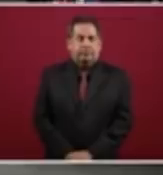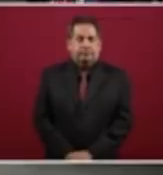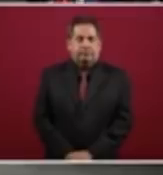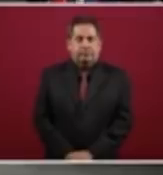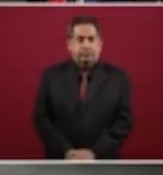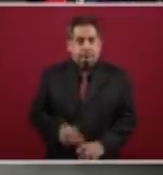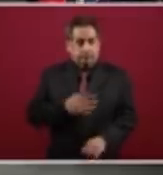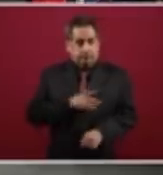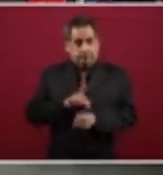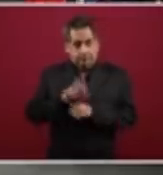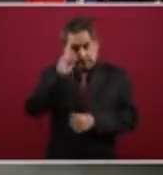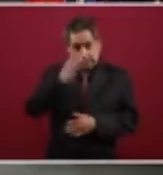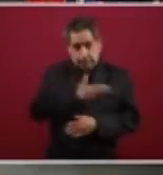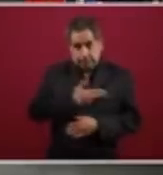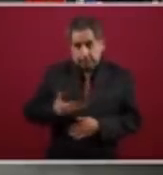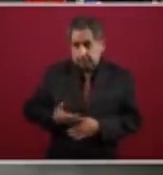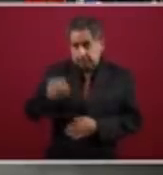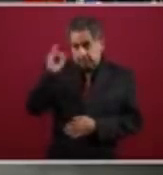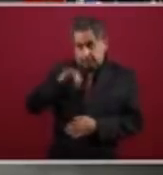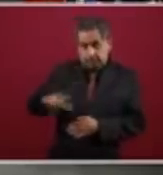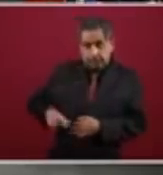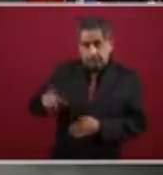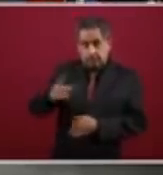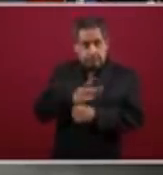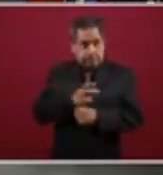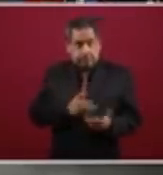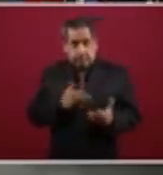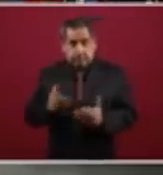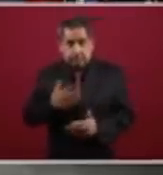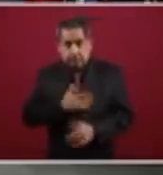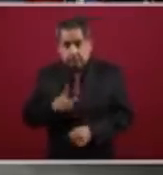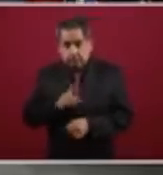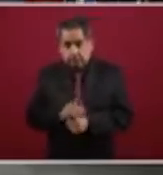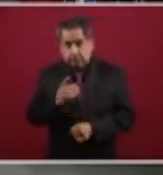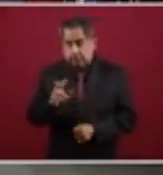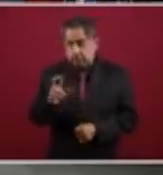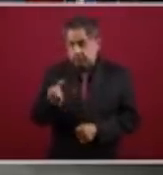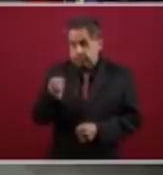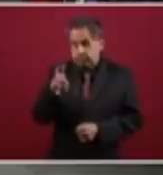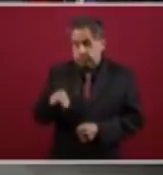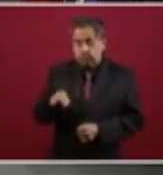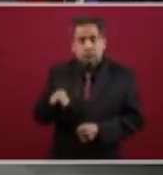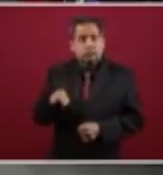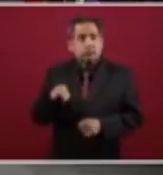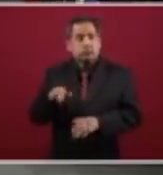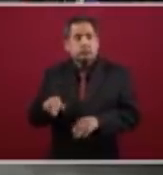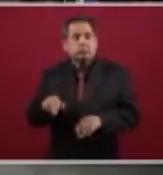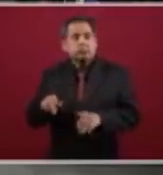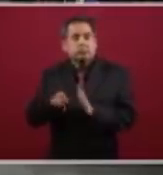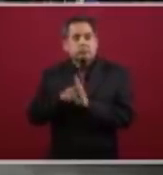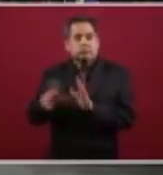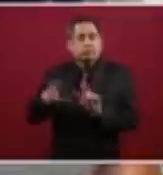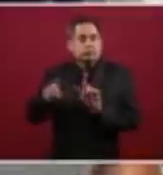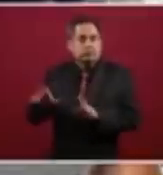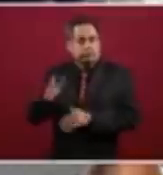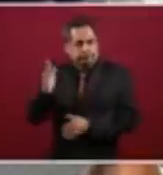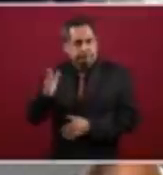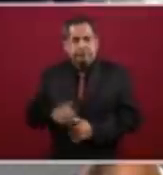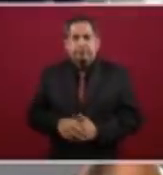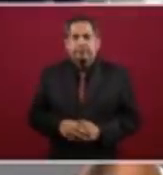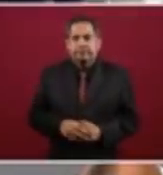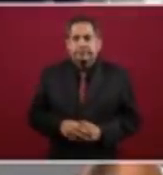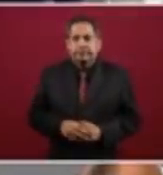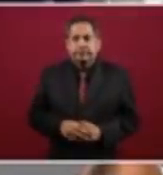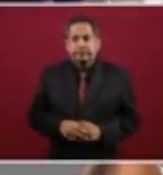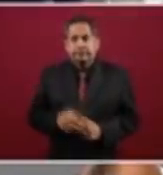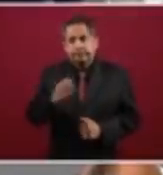Muy buenos días, señor presidente, jefa de gobierno, invitadas. Buenos días, Ramón Flores, corresponsal de Los Ángeles Press de Guadalupe Lizárraga.